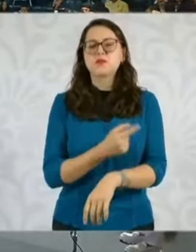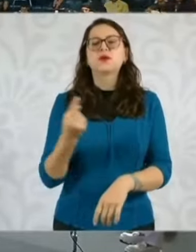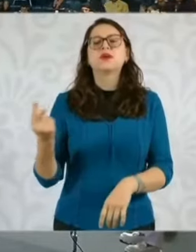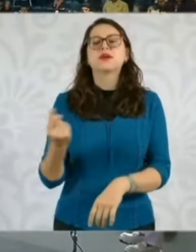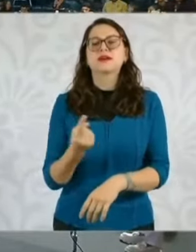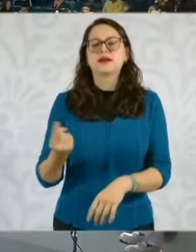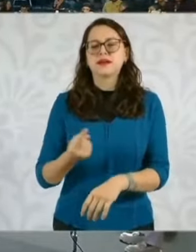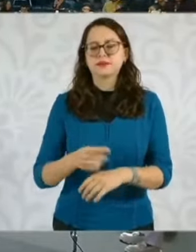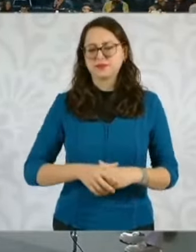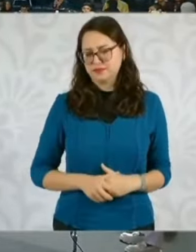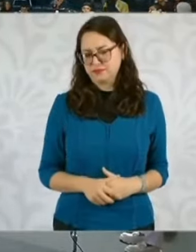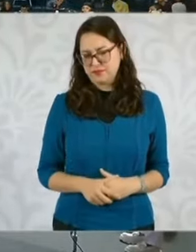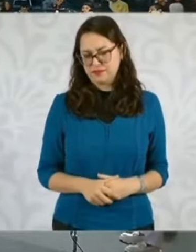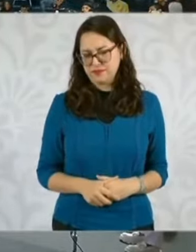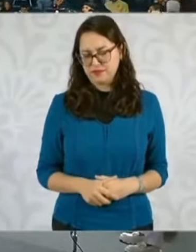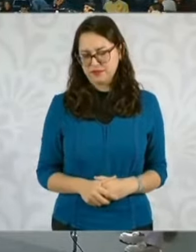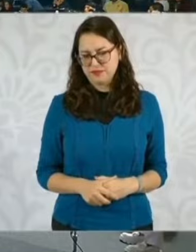de las